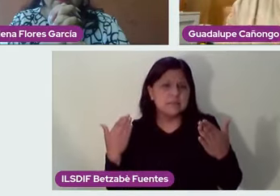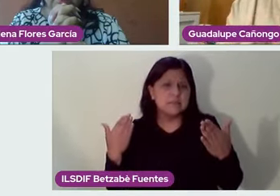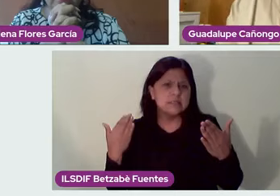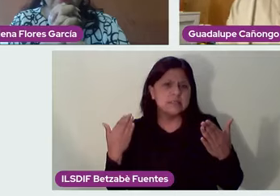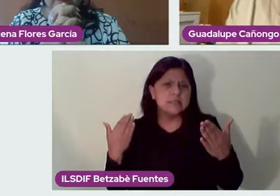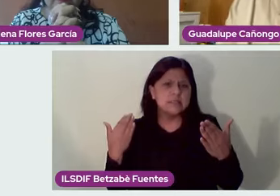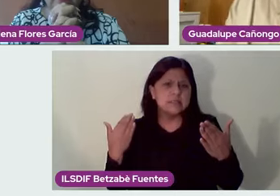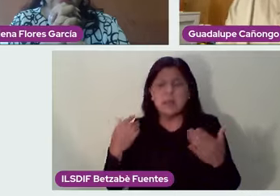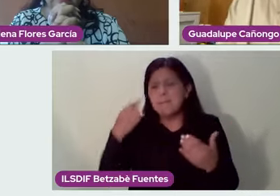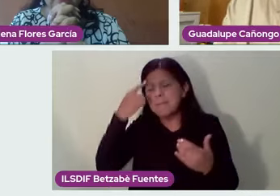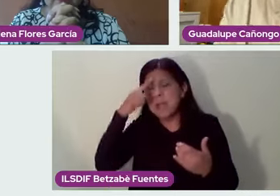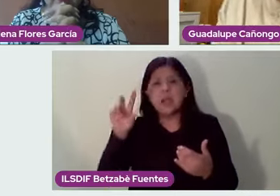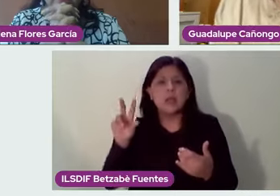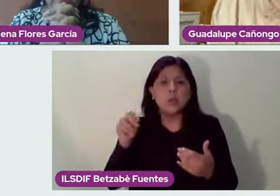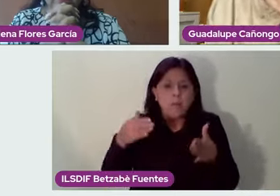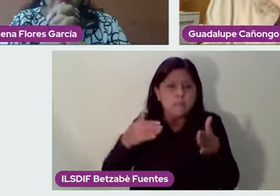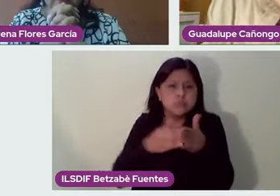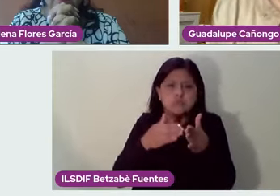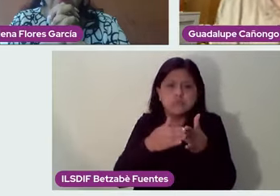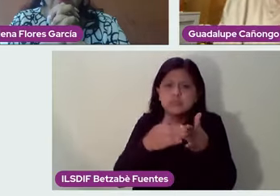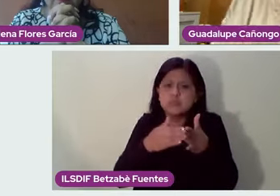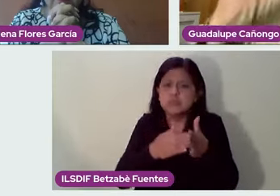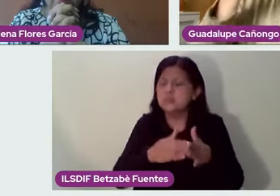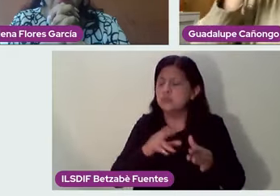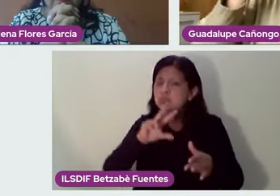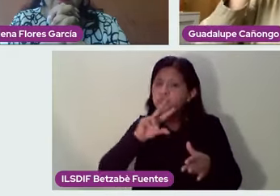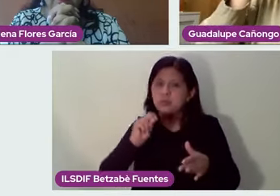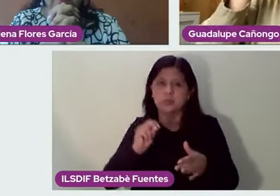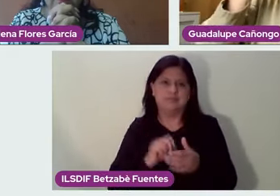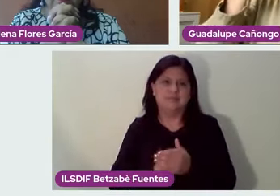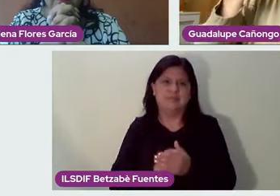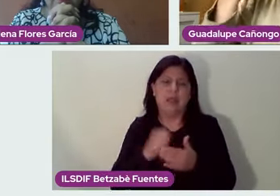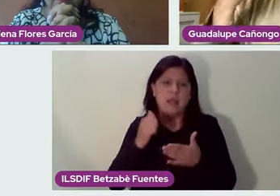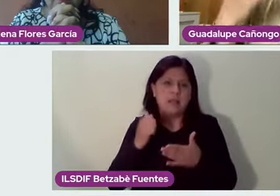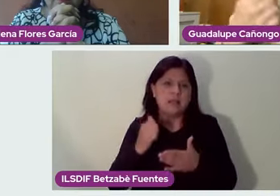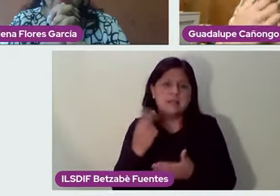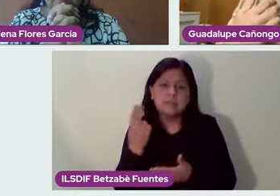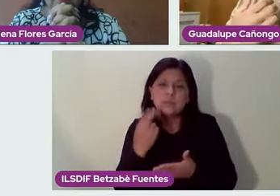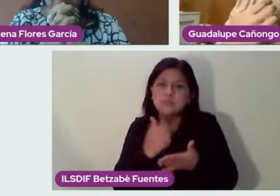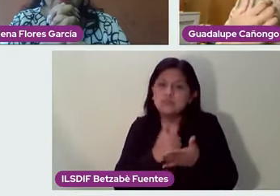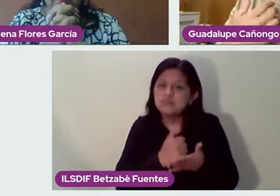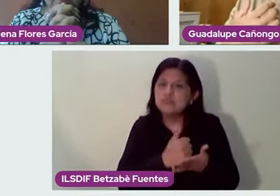estamos obstaculizando este acceso a los servicios de salud.